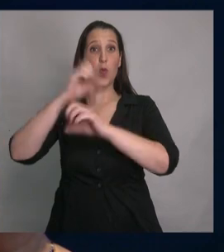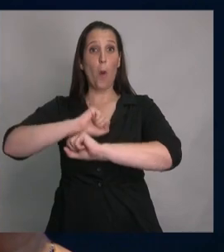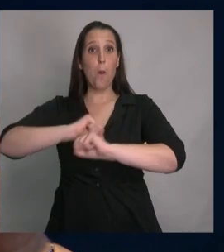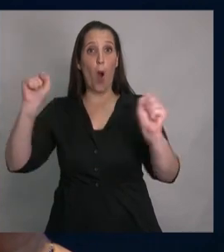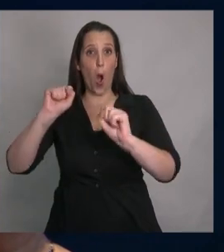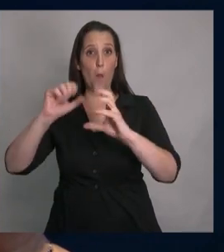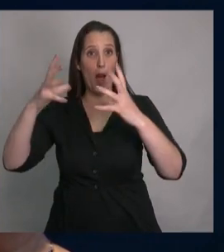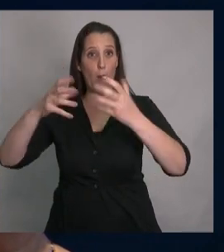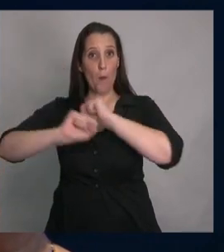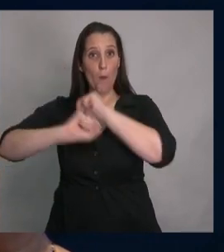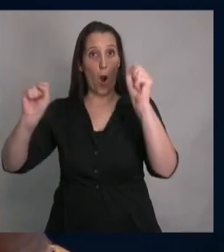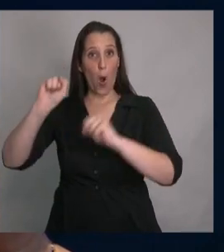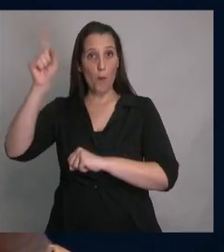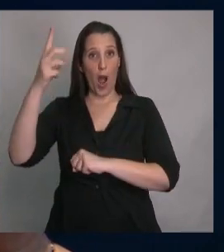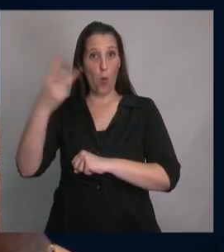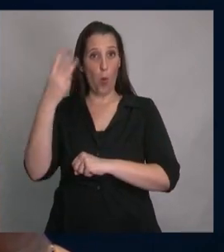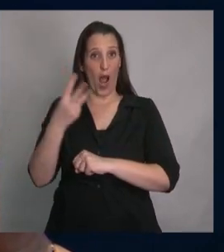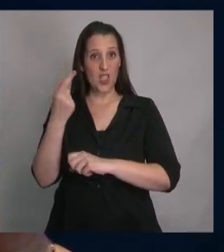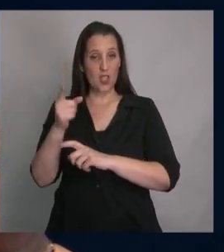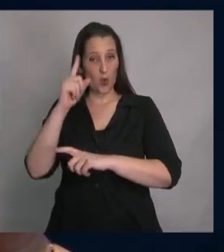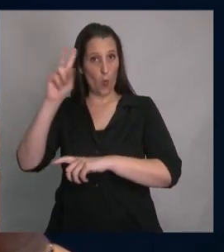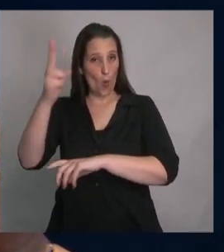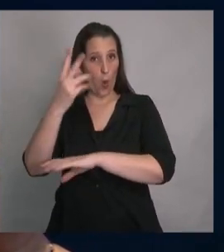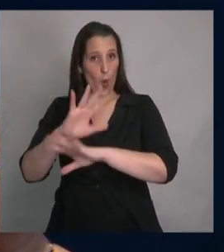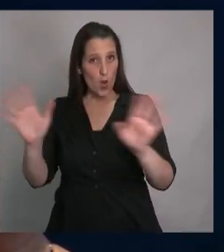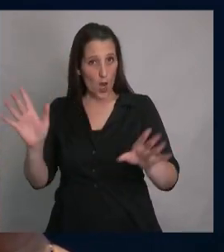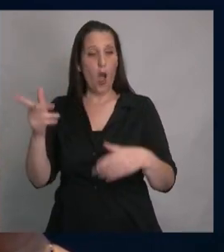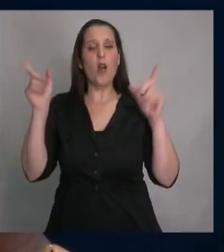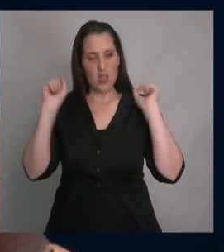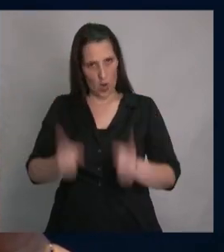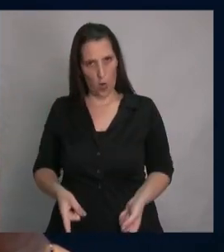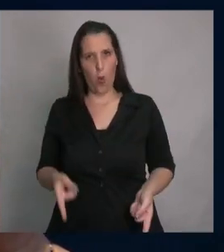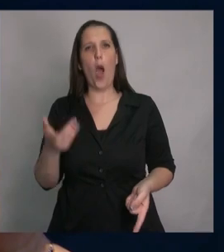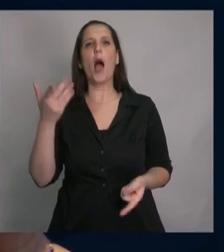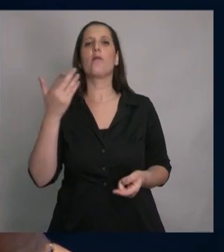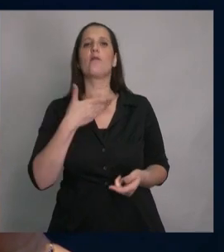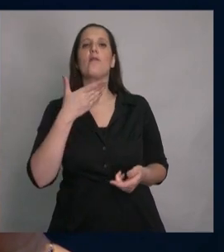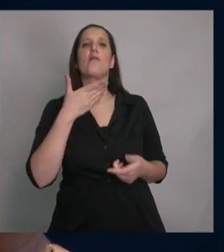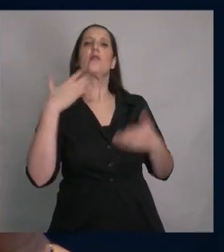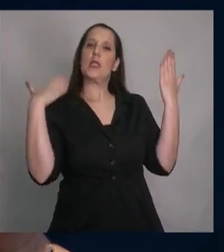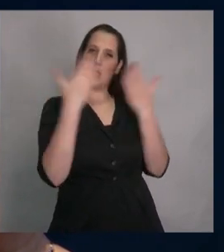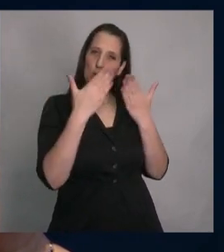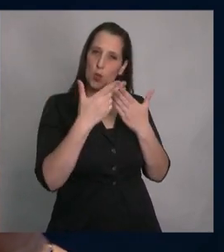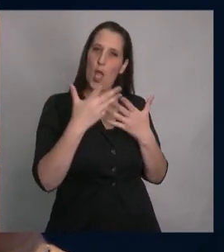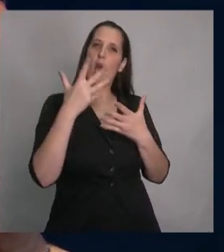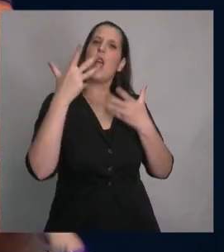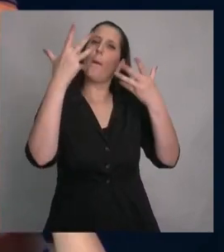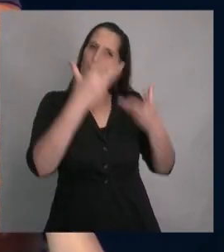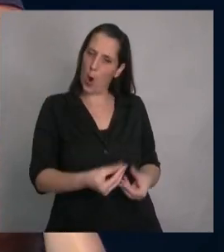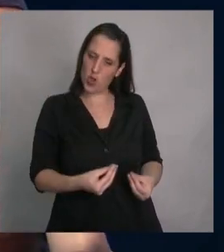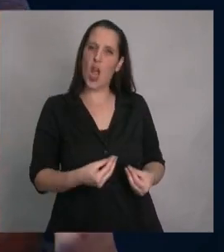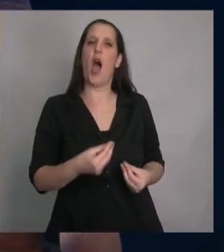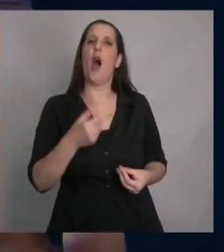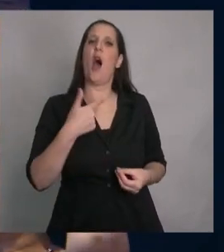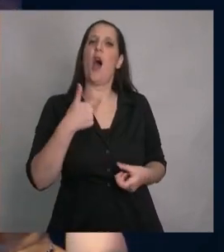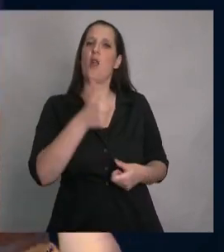y los profesores de la escuela de Chicago continuaron a apoyar la dictadura de Pinochet. Después, para